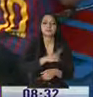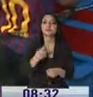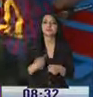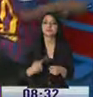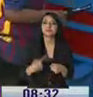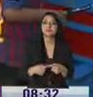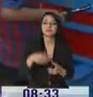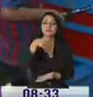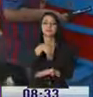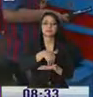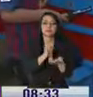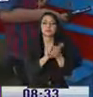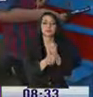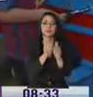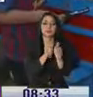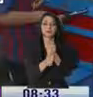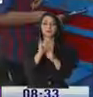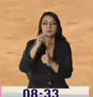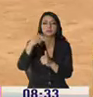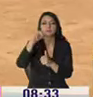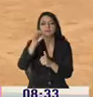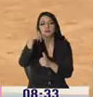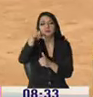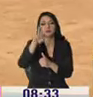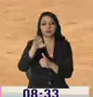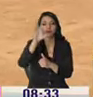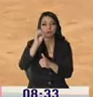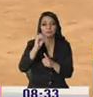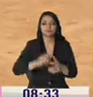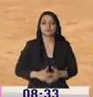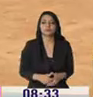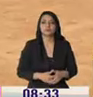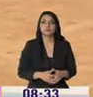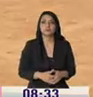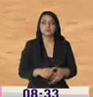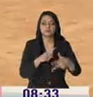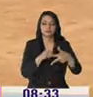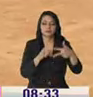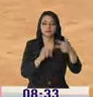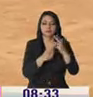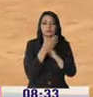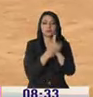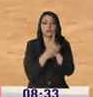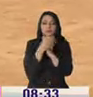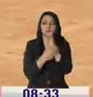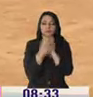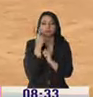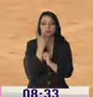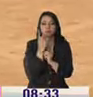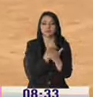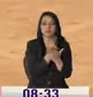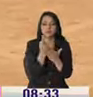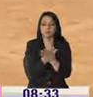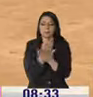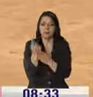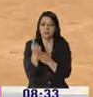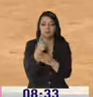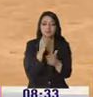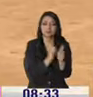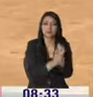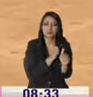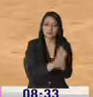Centro Deportivo de Iñaquito. Consta de 3 módulos de 2 semanas. Se manejan escuelas polideportivas, o sea,